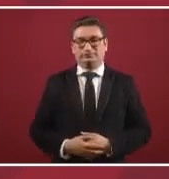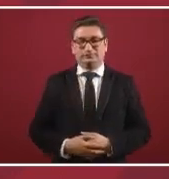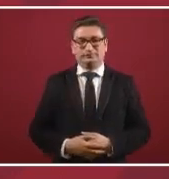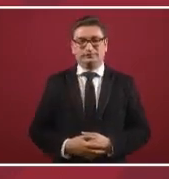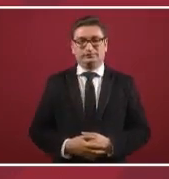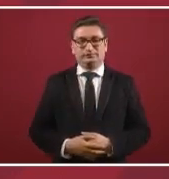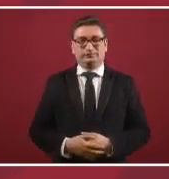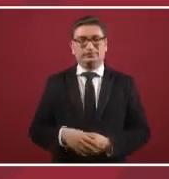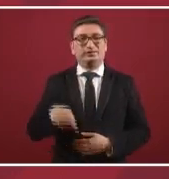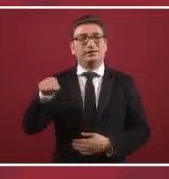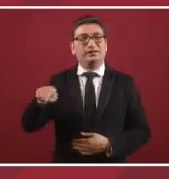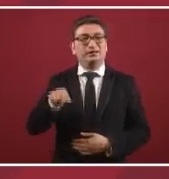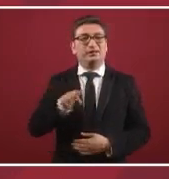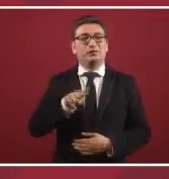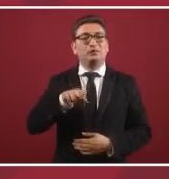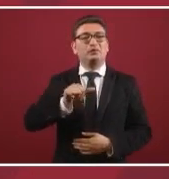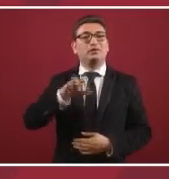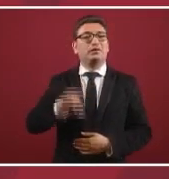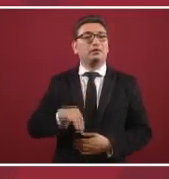Aquí, en la UNAM,